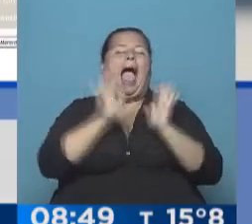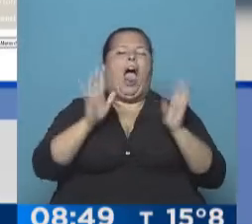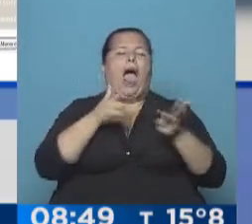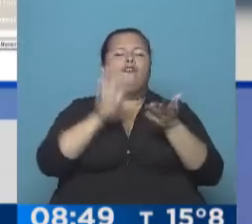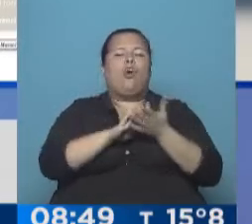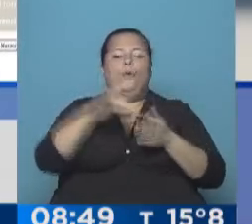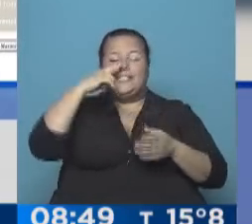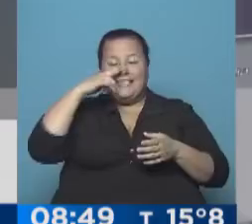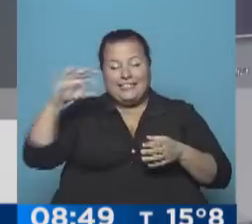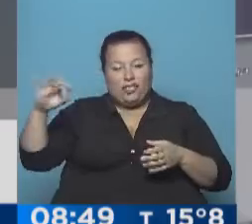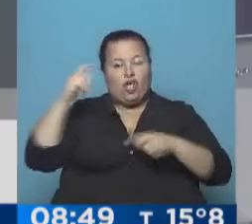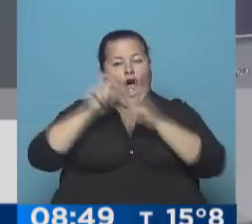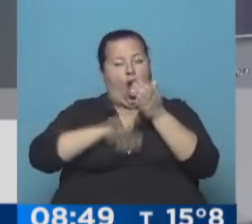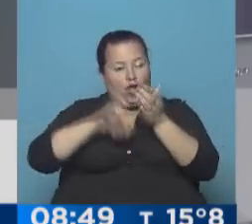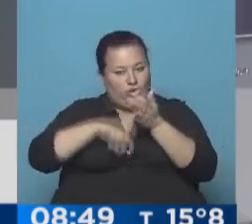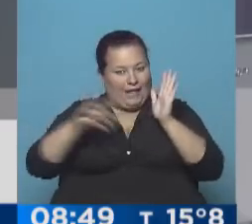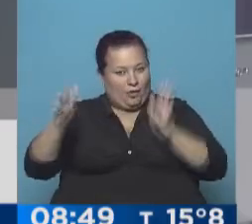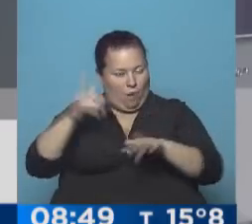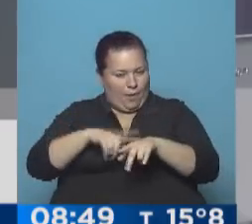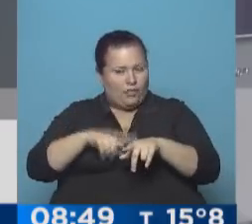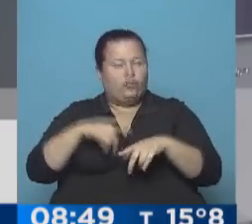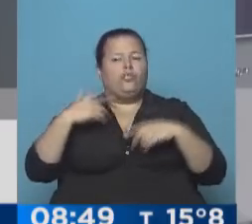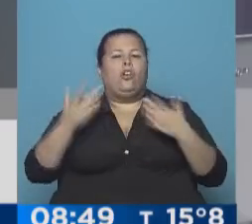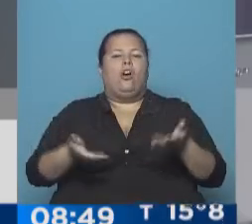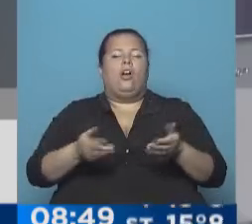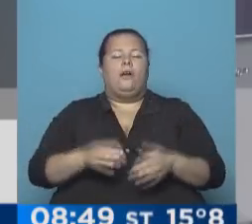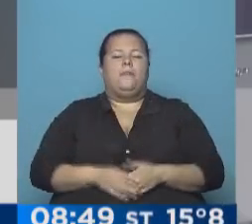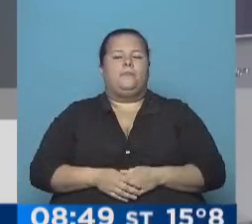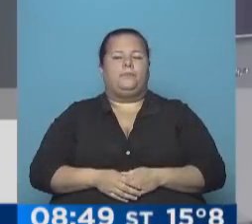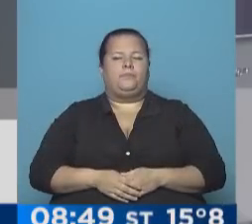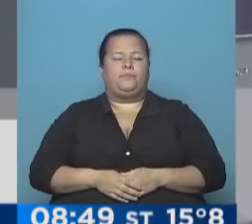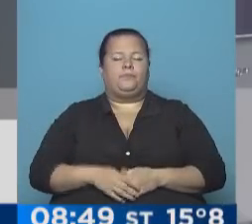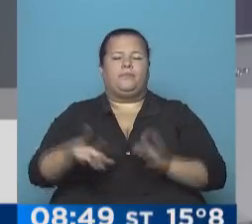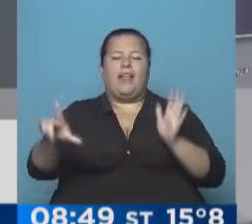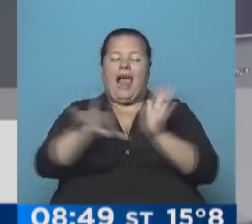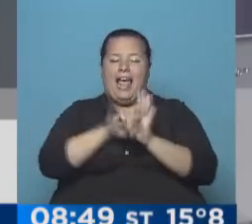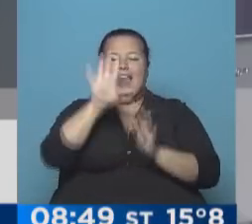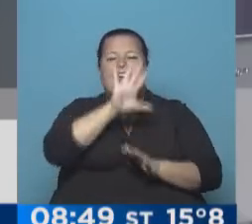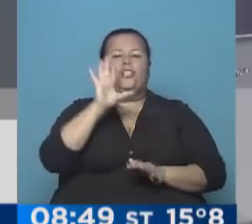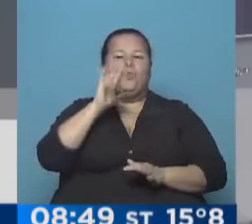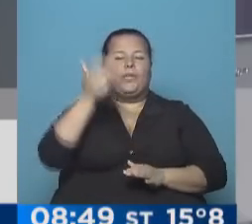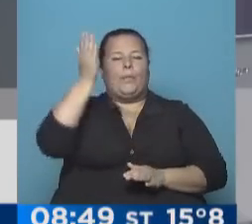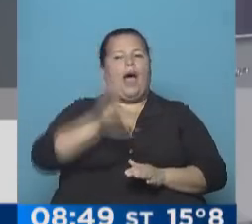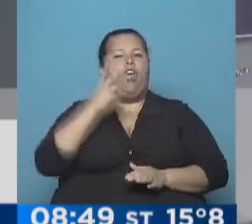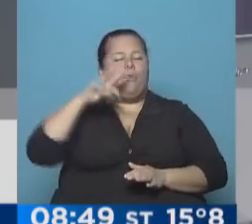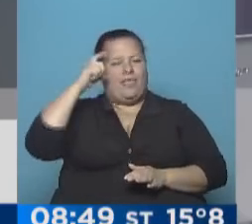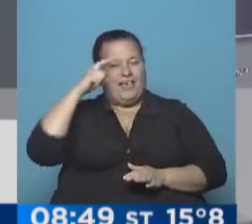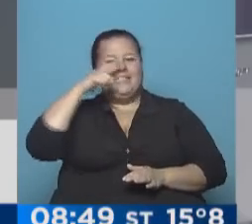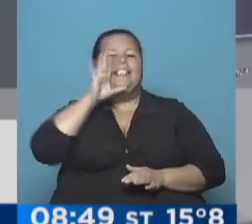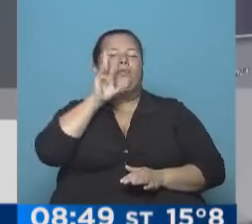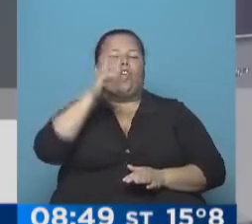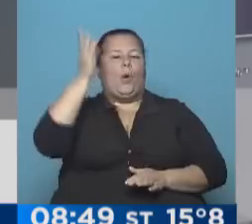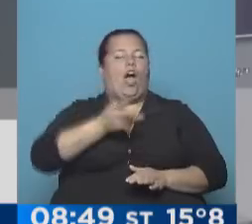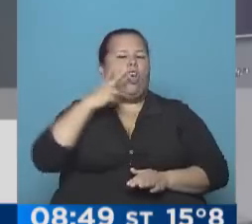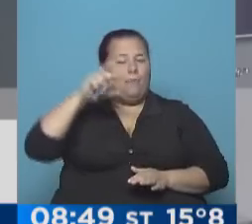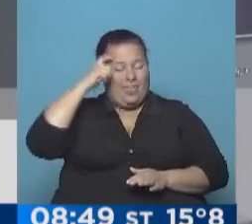de 700 contratos en este periodo utilizando los decretos 556/2010,